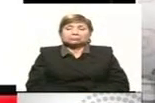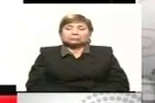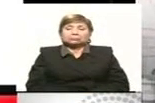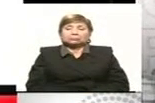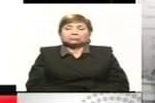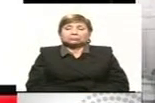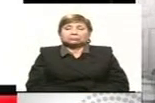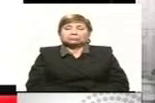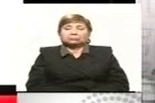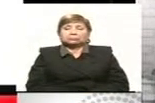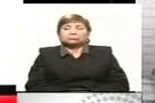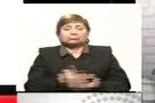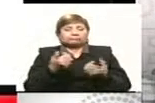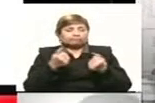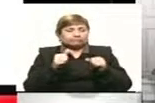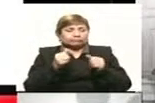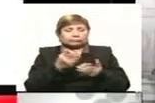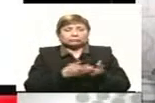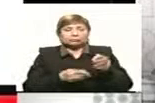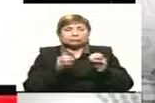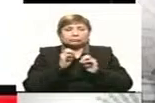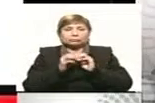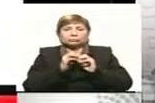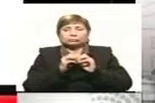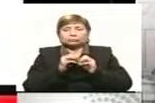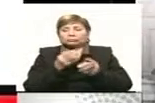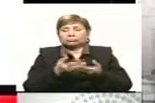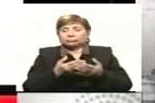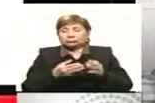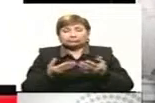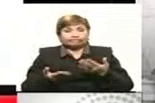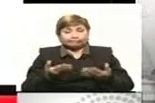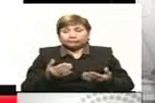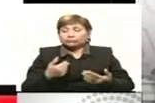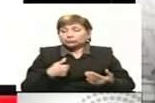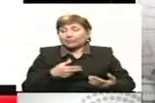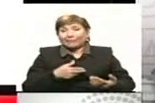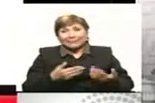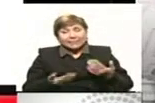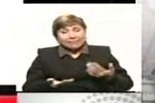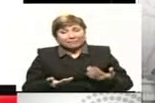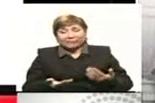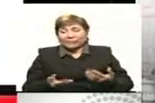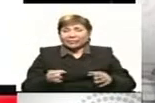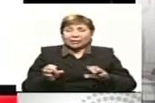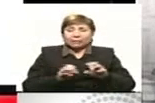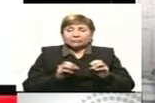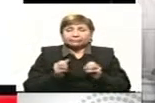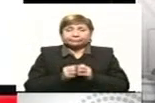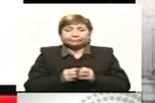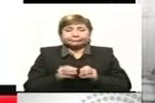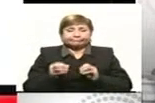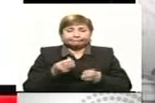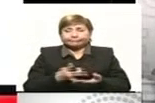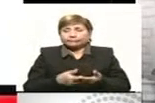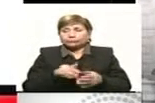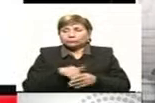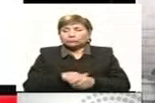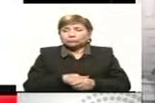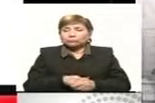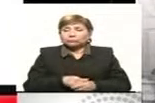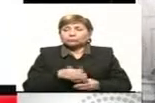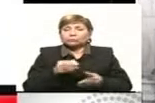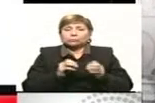que trata de, bueno, regula, digamos, ¿no es cierto?, el accionariado y